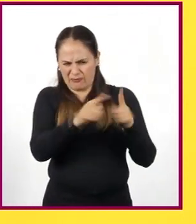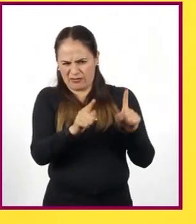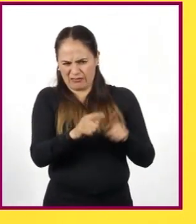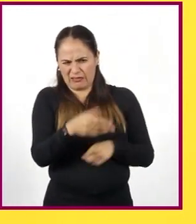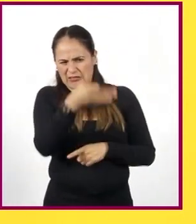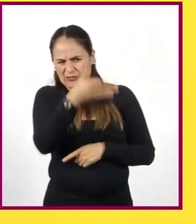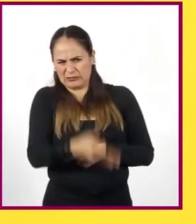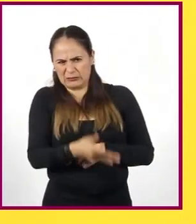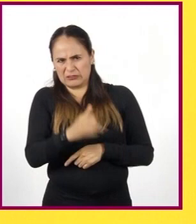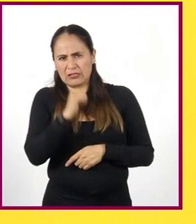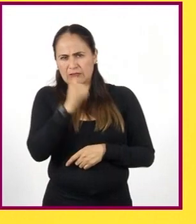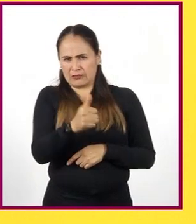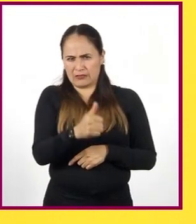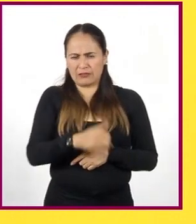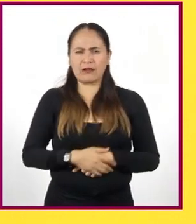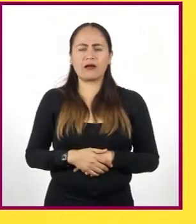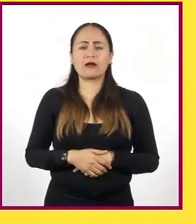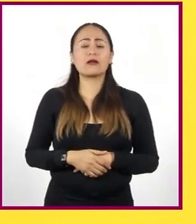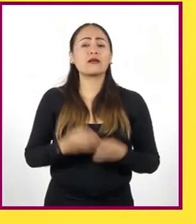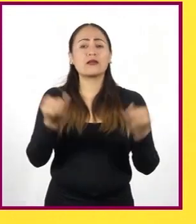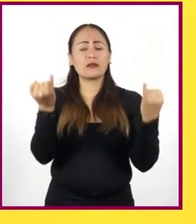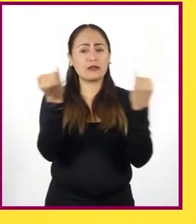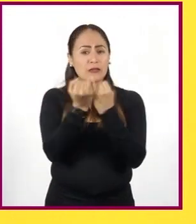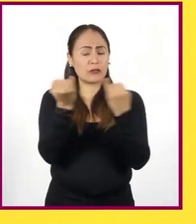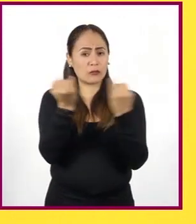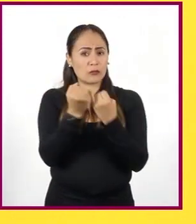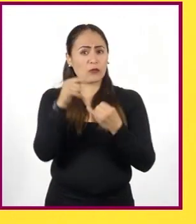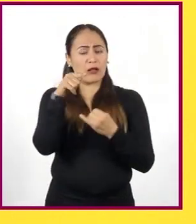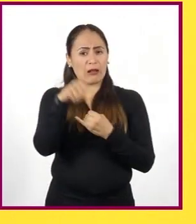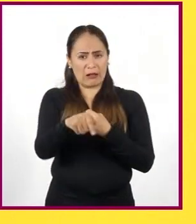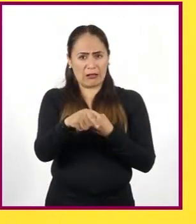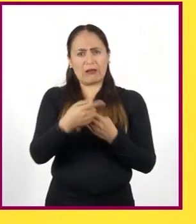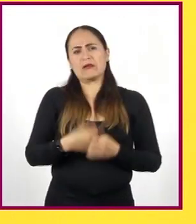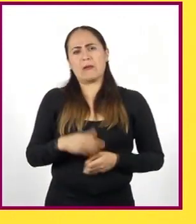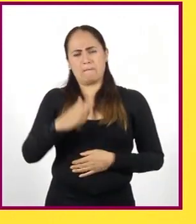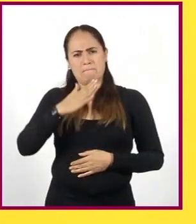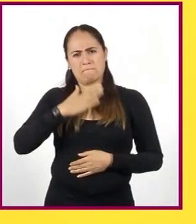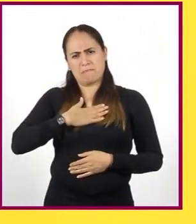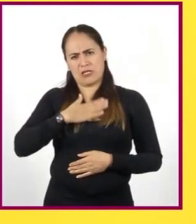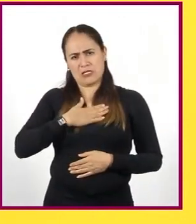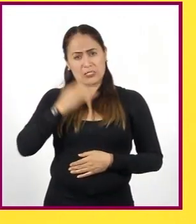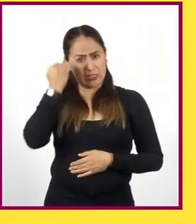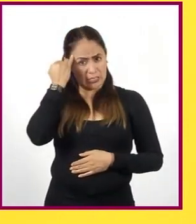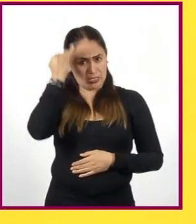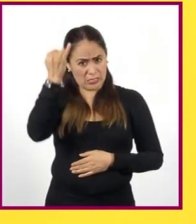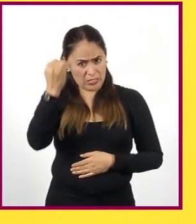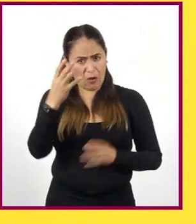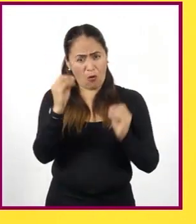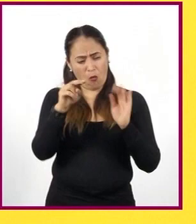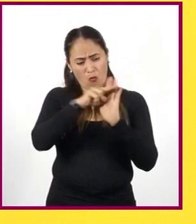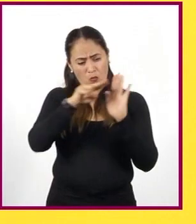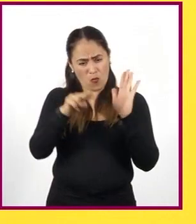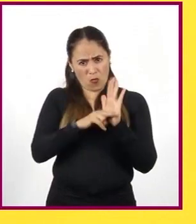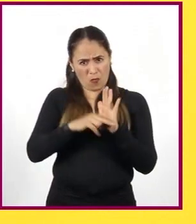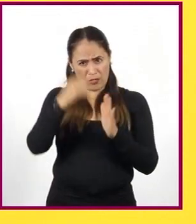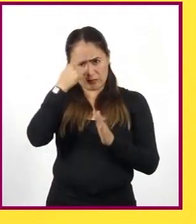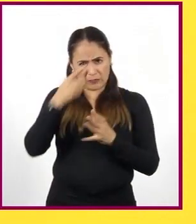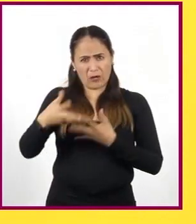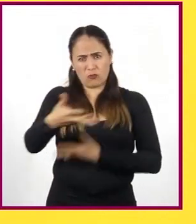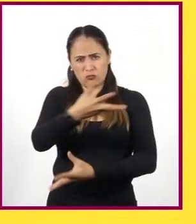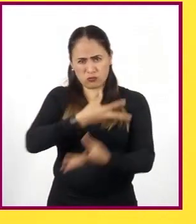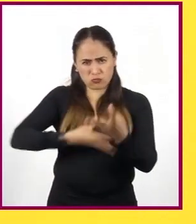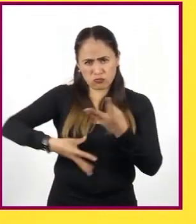o bien de considerar que todo aquello que no se apega a nuestras ideas o a ciertas normas de comportamiento